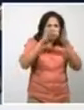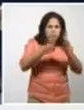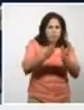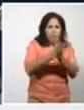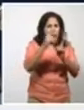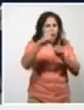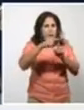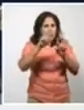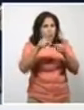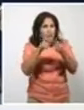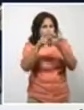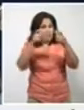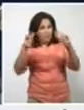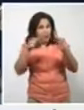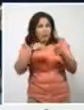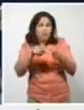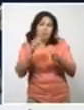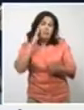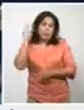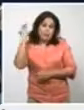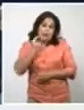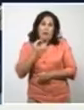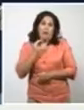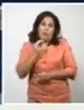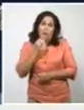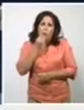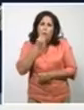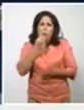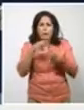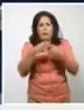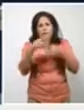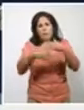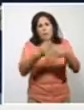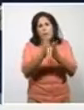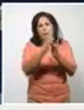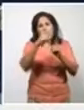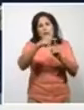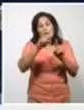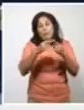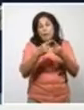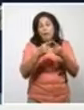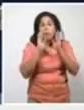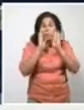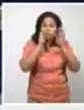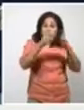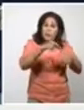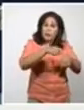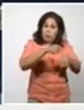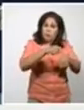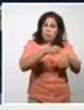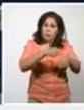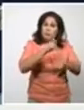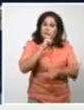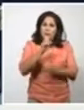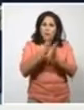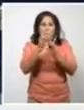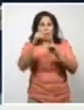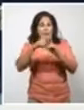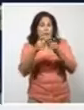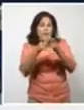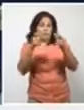y no tenemos dudas que se podrá resolver, pero indiscutiblemente en estos momentos con una